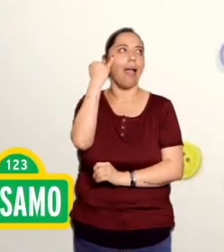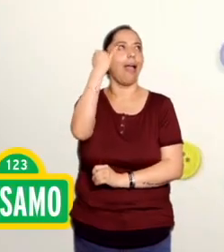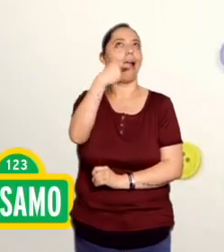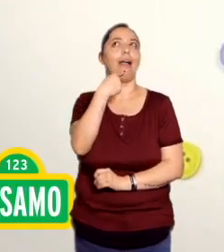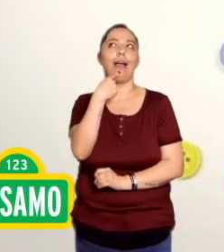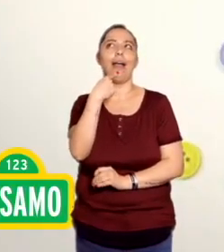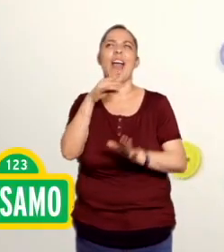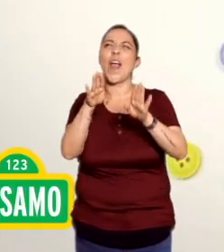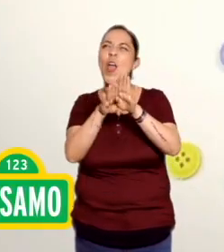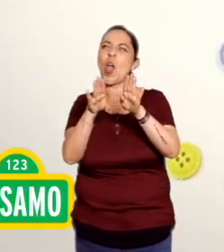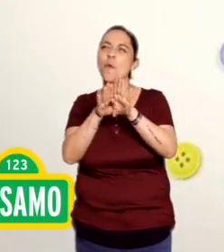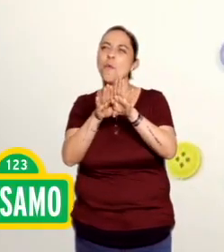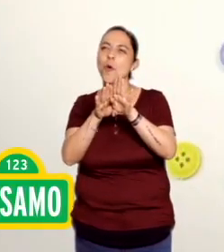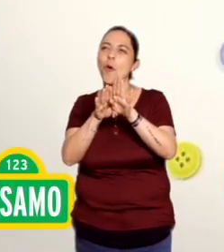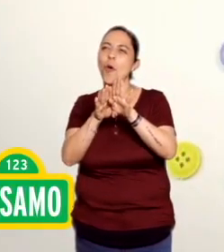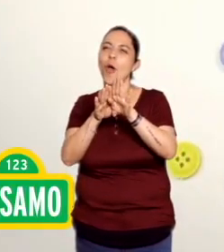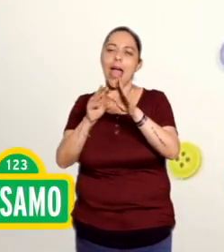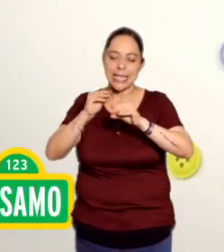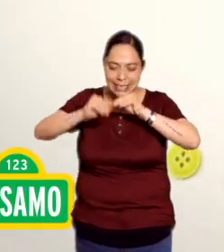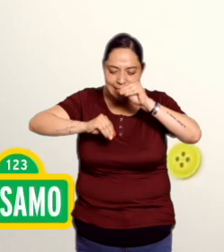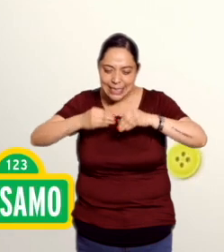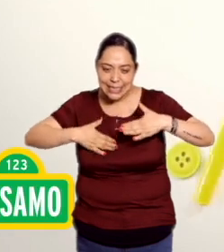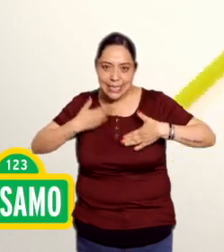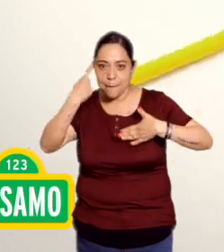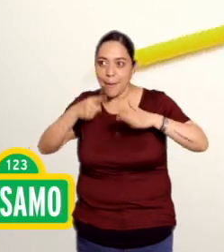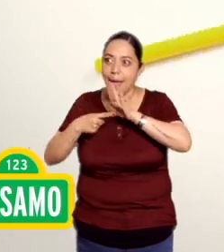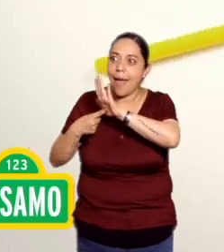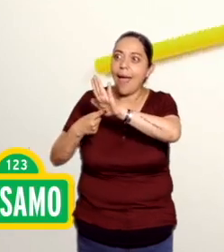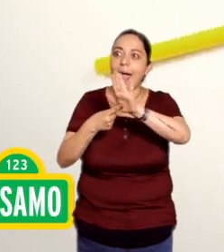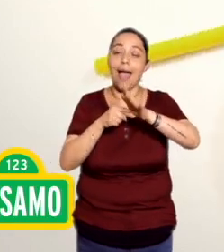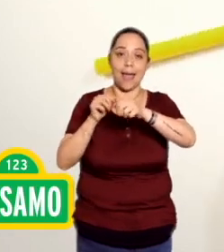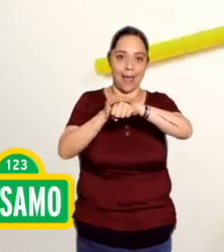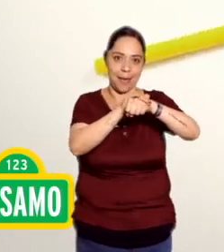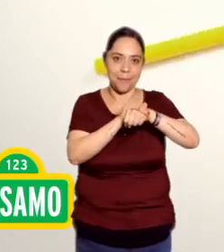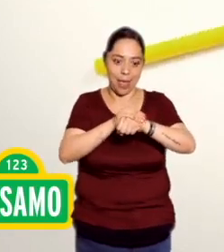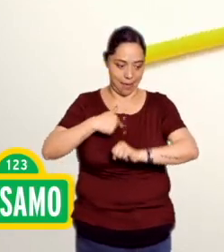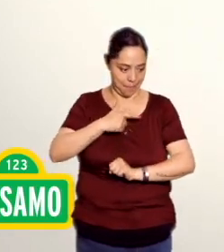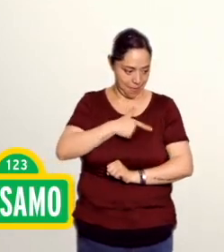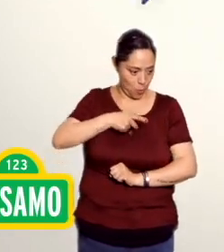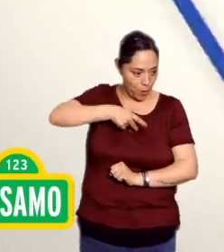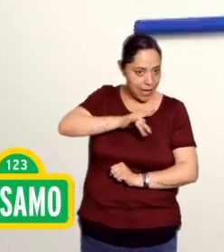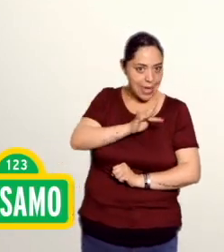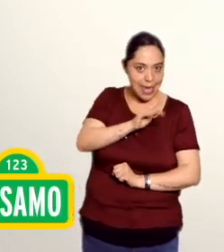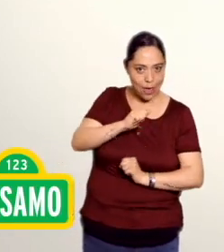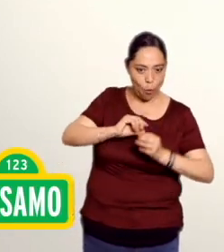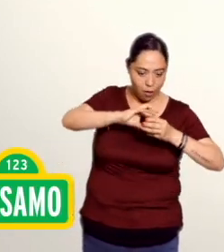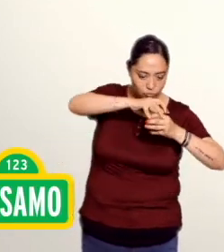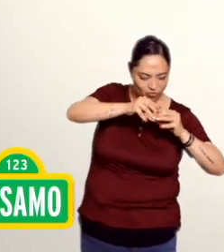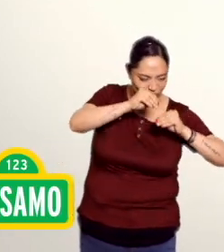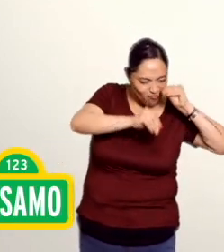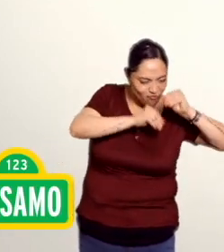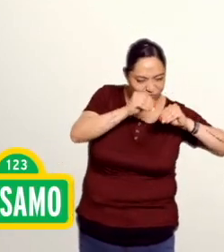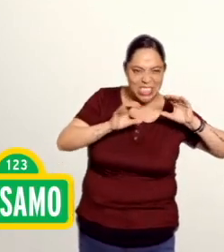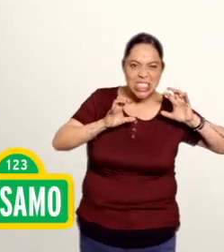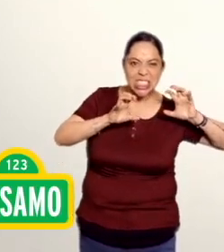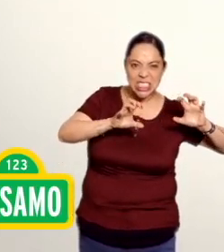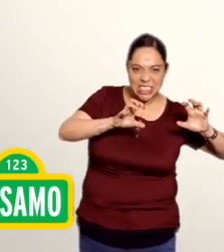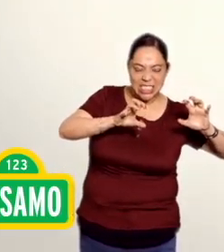Se me ocurrió hacer algo divertido para mostrarle a mis amigos. Y como me gusta el kiwi, hice un kiwi monstruo.